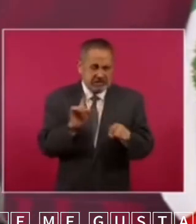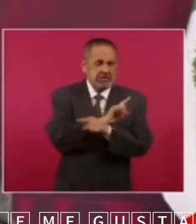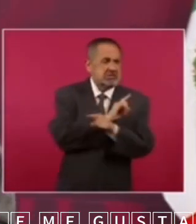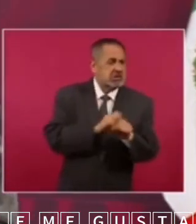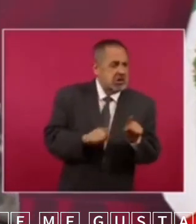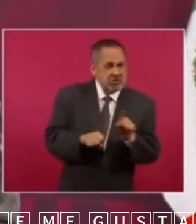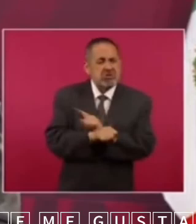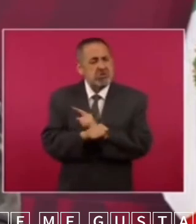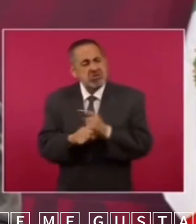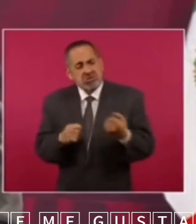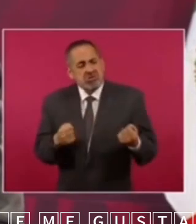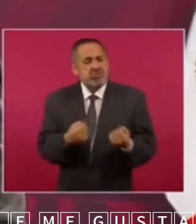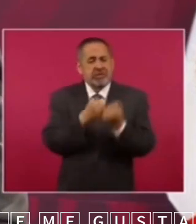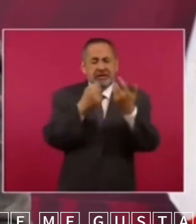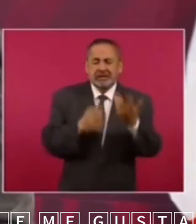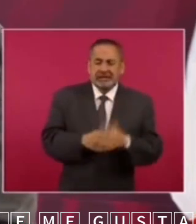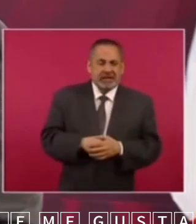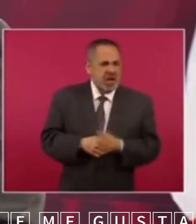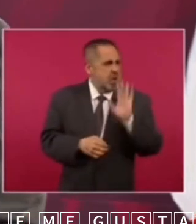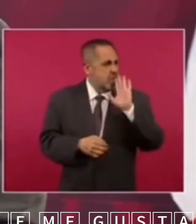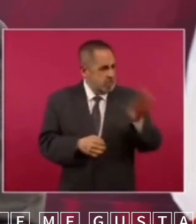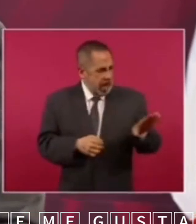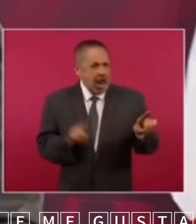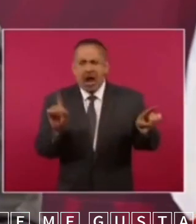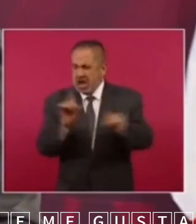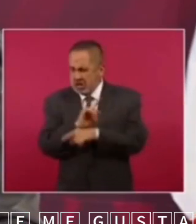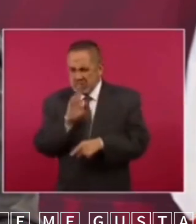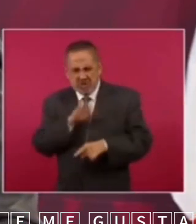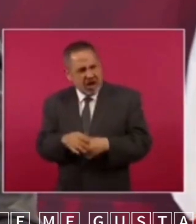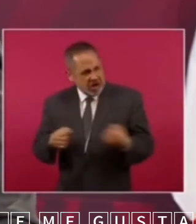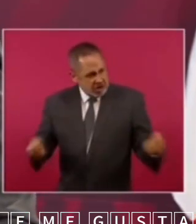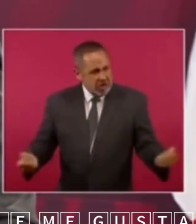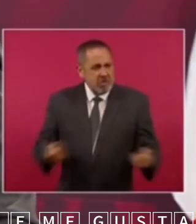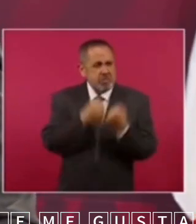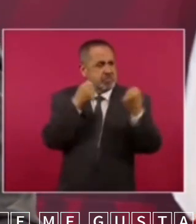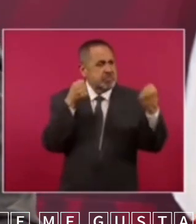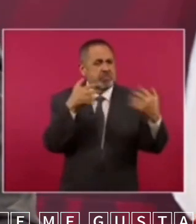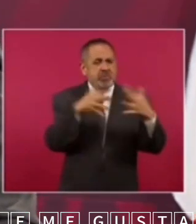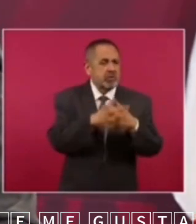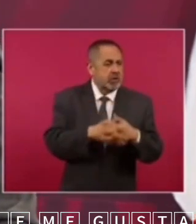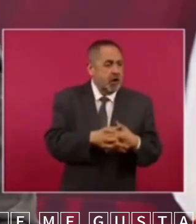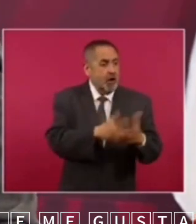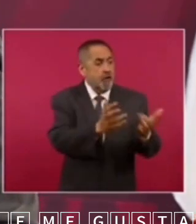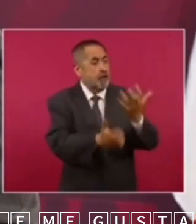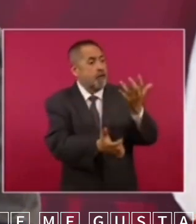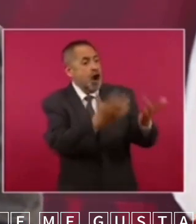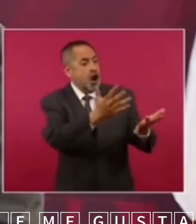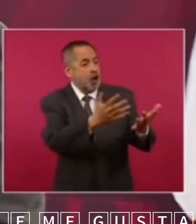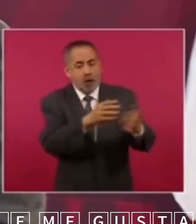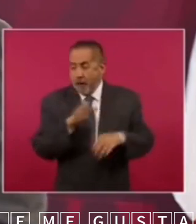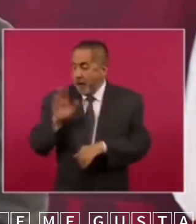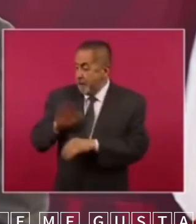querer enfrentar el mal con el mal, de querer apagar el fuego con el fuego,